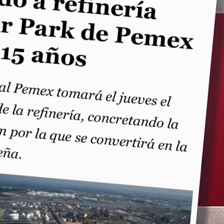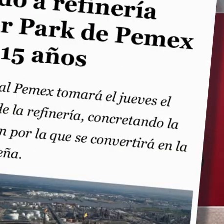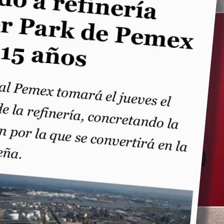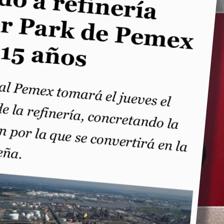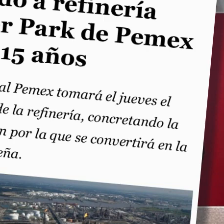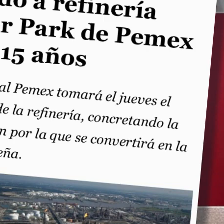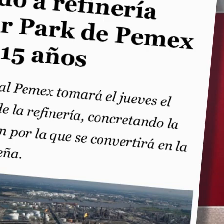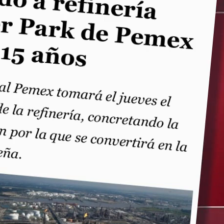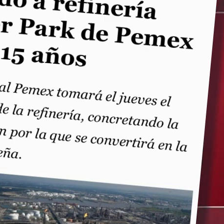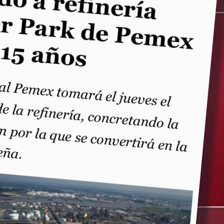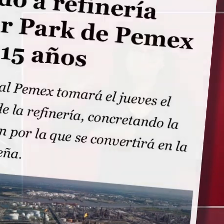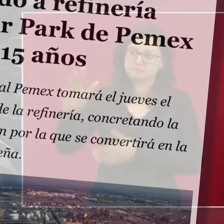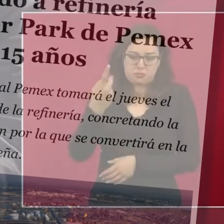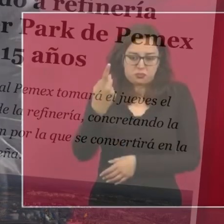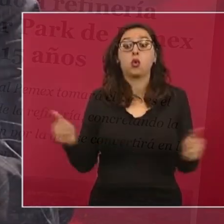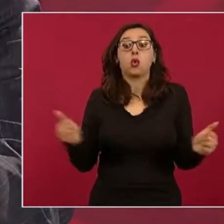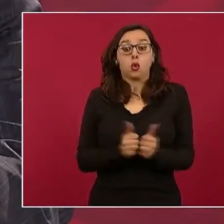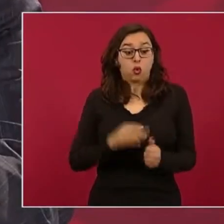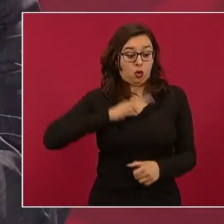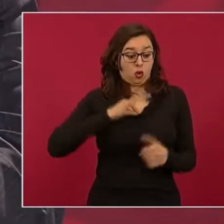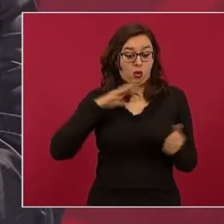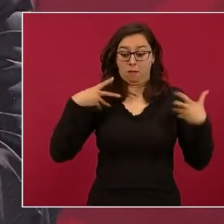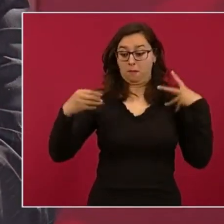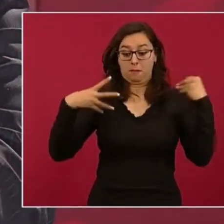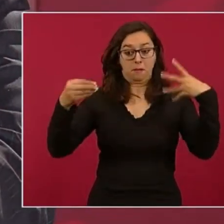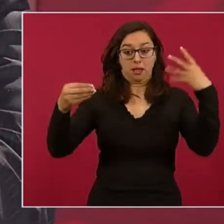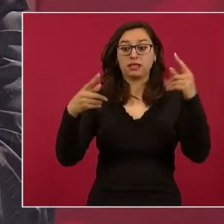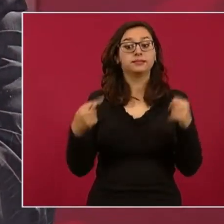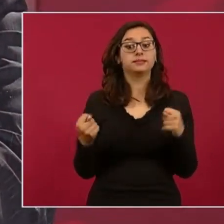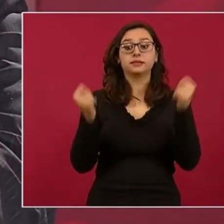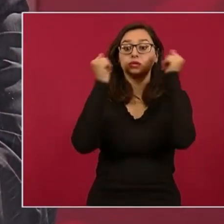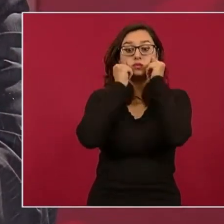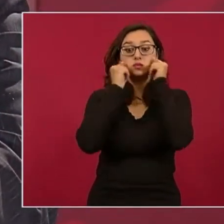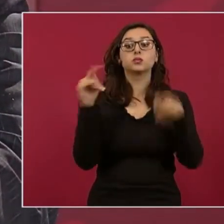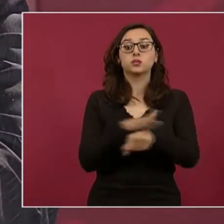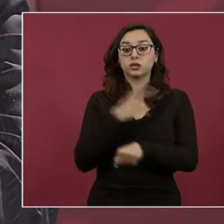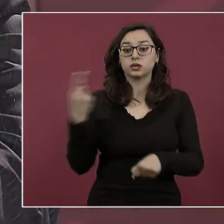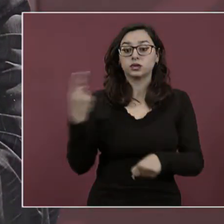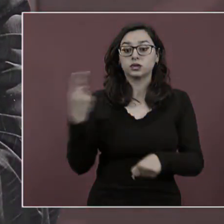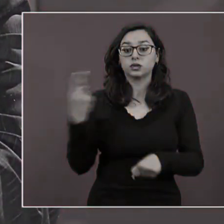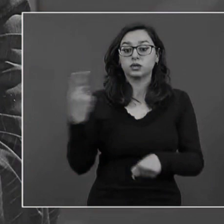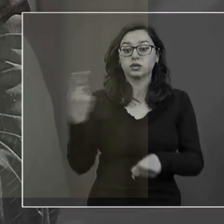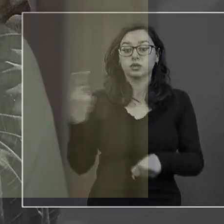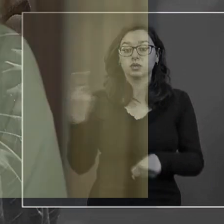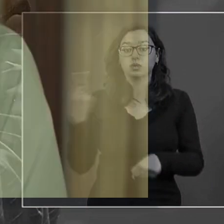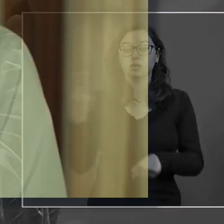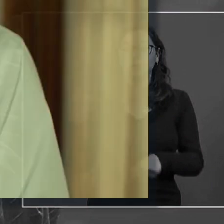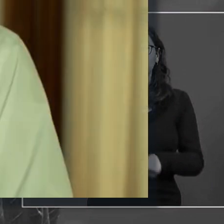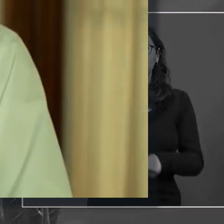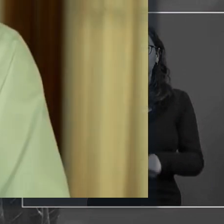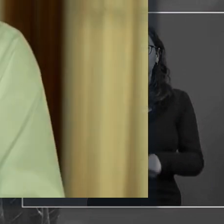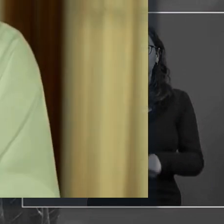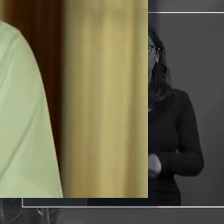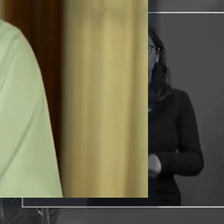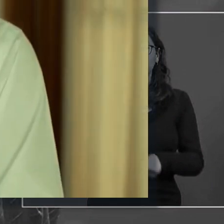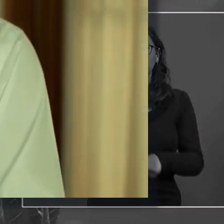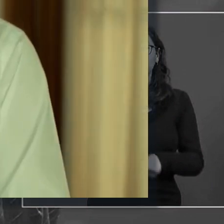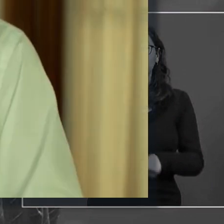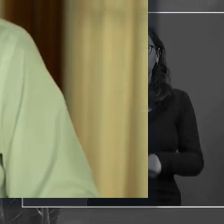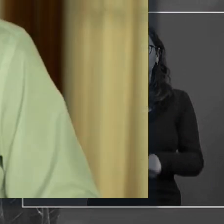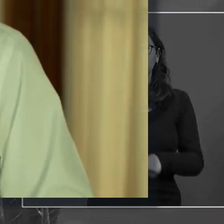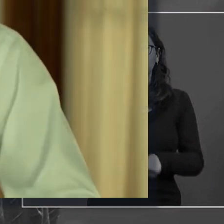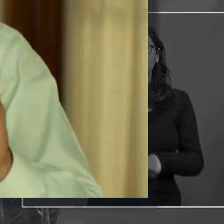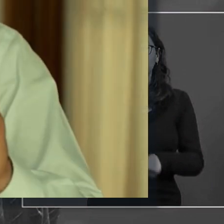pandemia, porque no se dejó de invertir en la rehabilitación de las refinerías. El objetivo es utilizar al sector